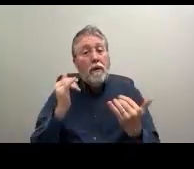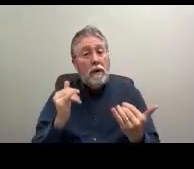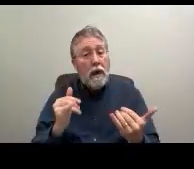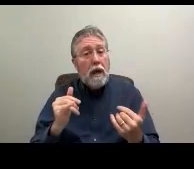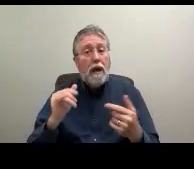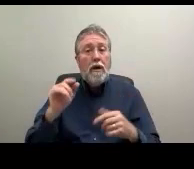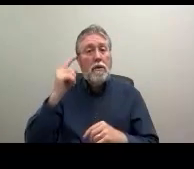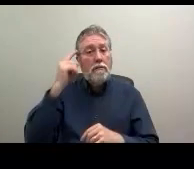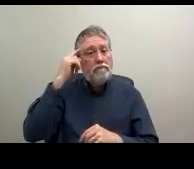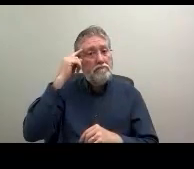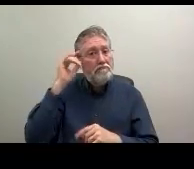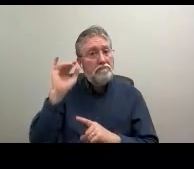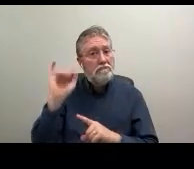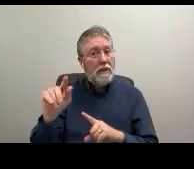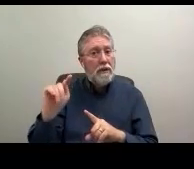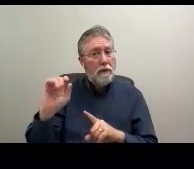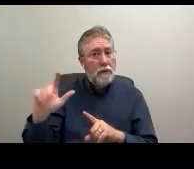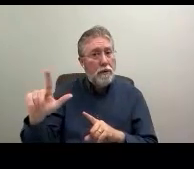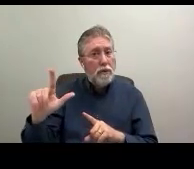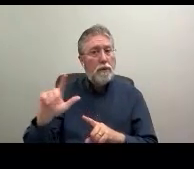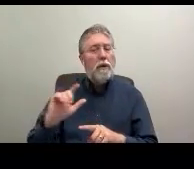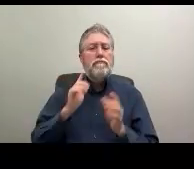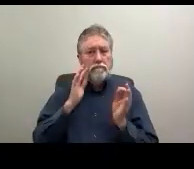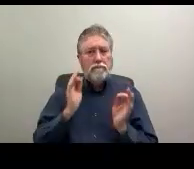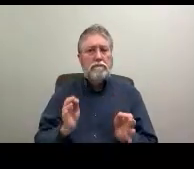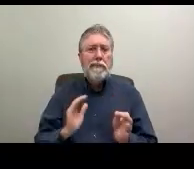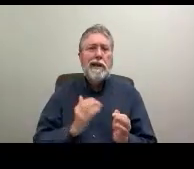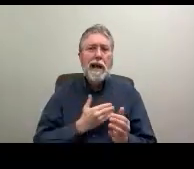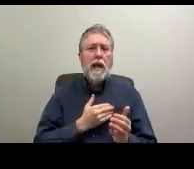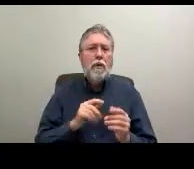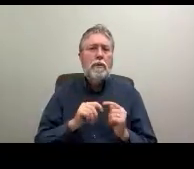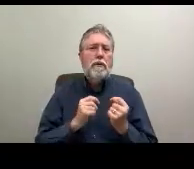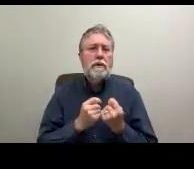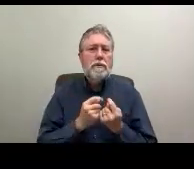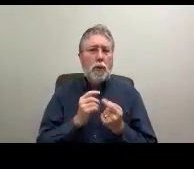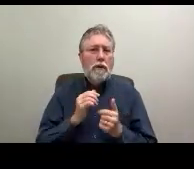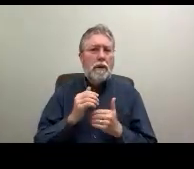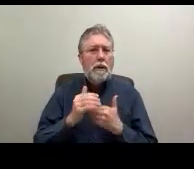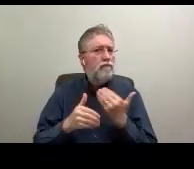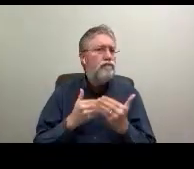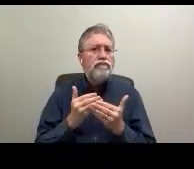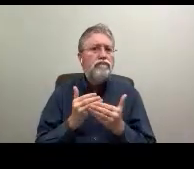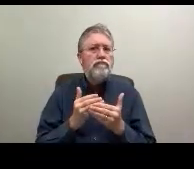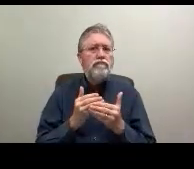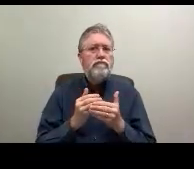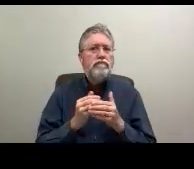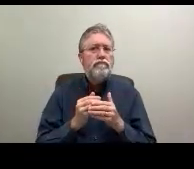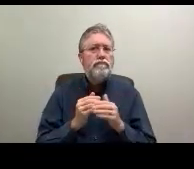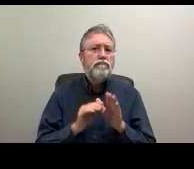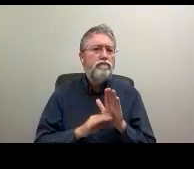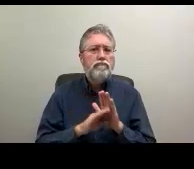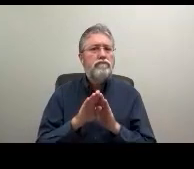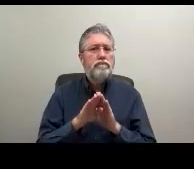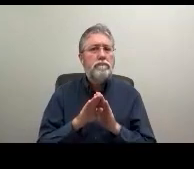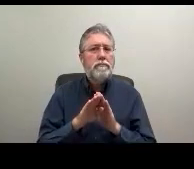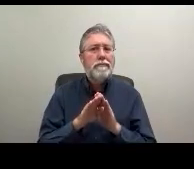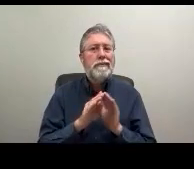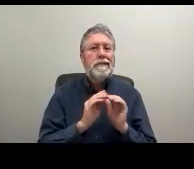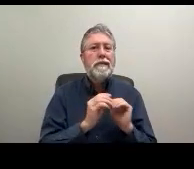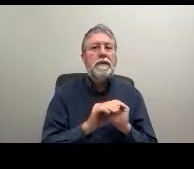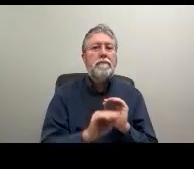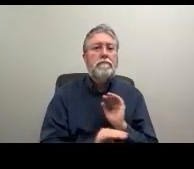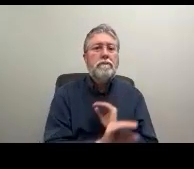algo con lo que nuestro equipo se pondrá al día para que podamos asegurarnos de que los grupos individuales de